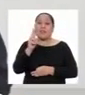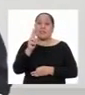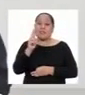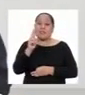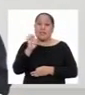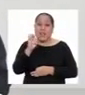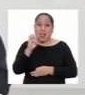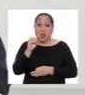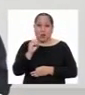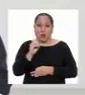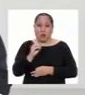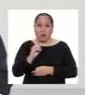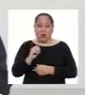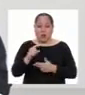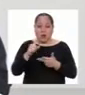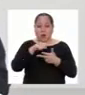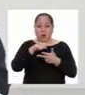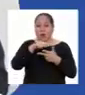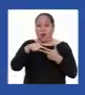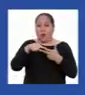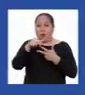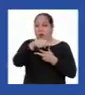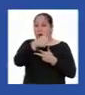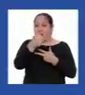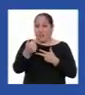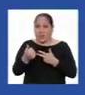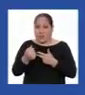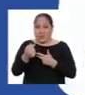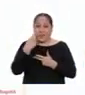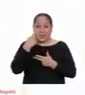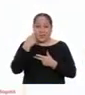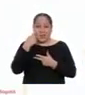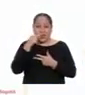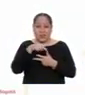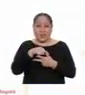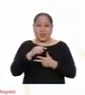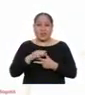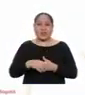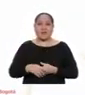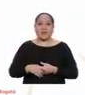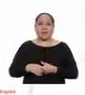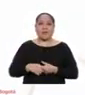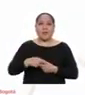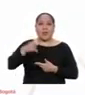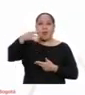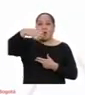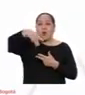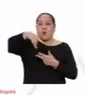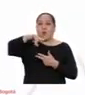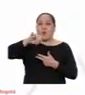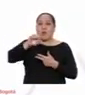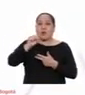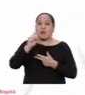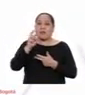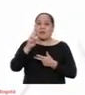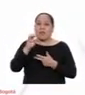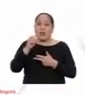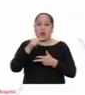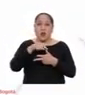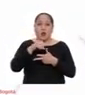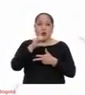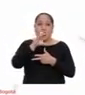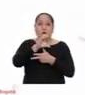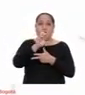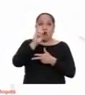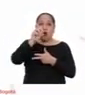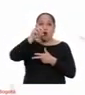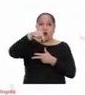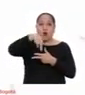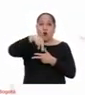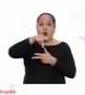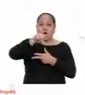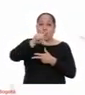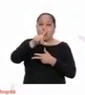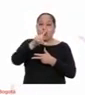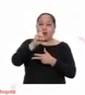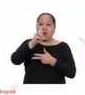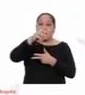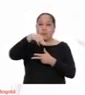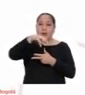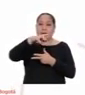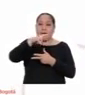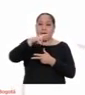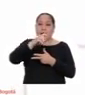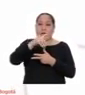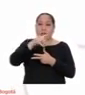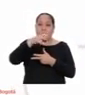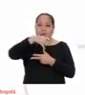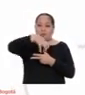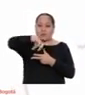tres que son las más populares. En el muestreo conglomerado, la población total se divide en